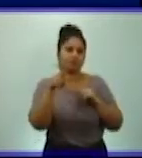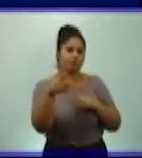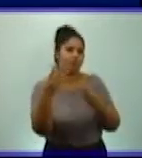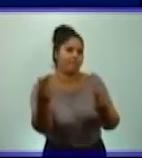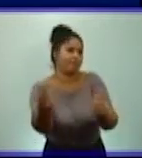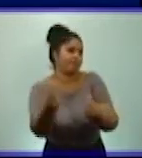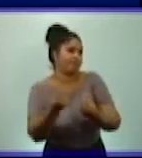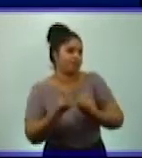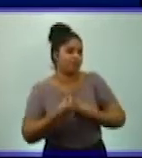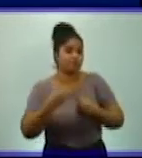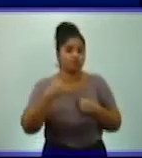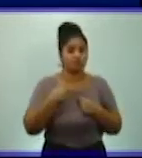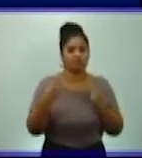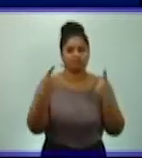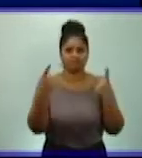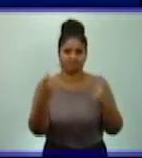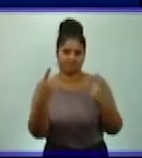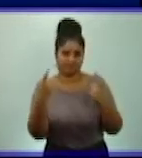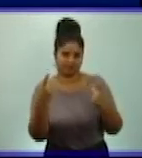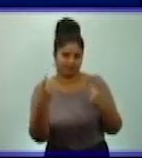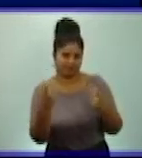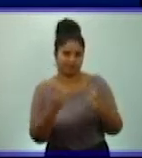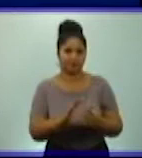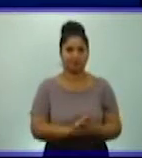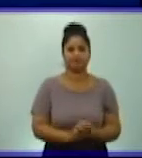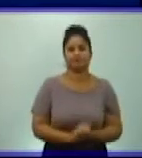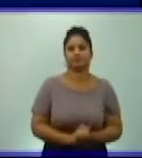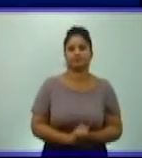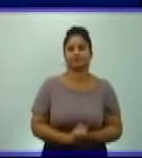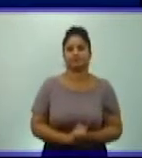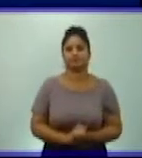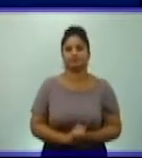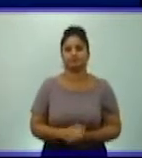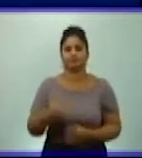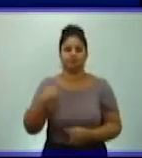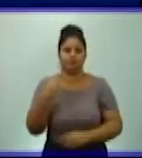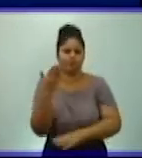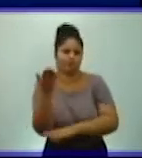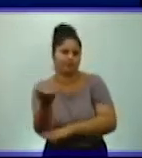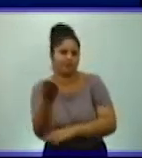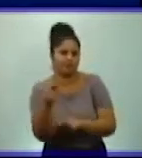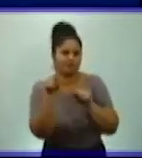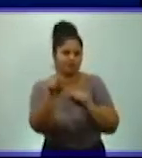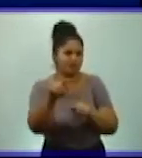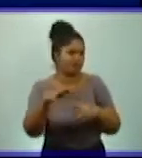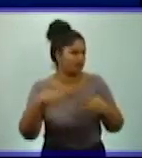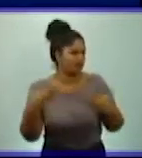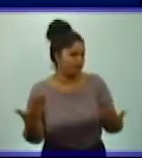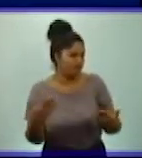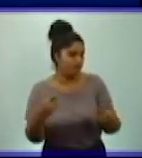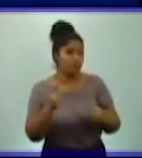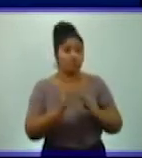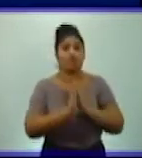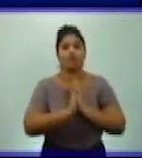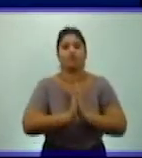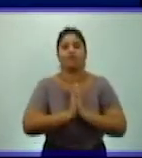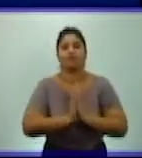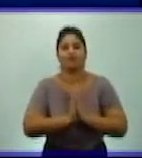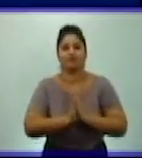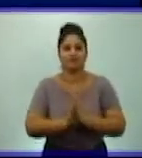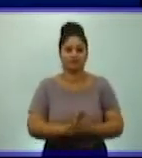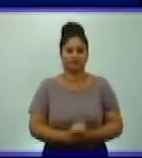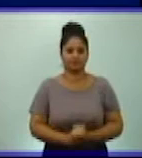este ruego, esta súplica. Baste ya de rigores, mi bien, baste. Es decir, termina,